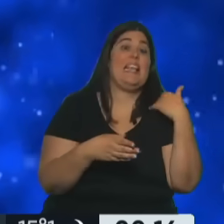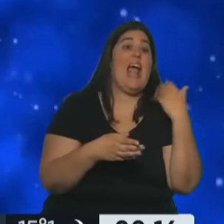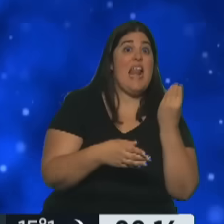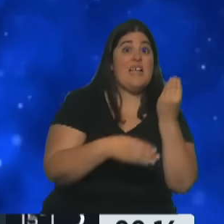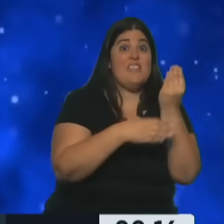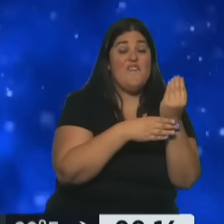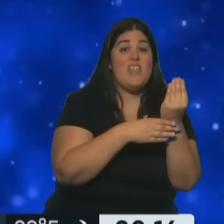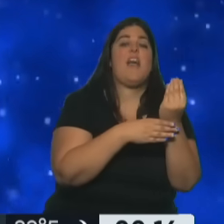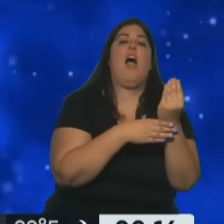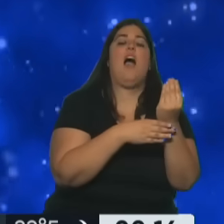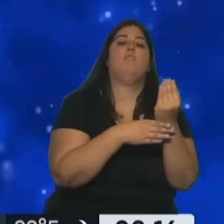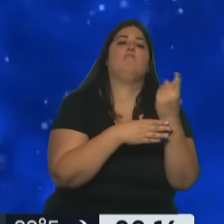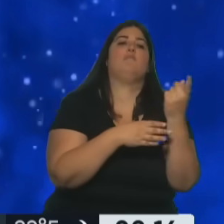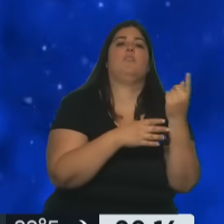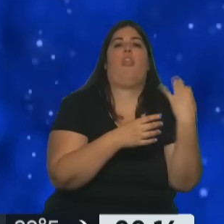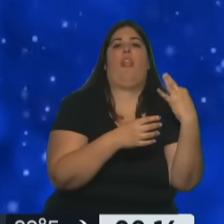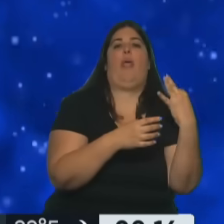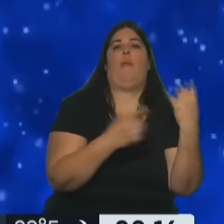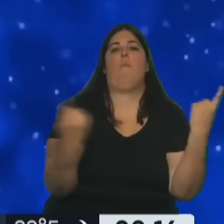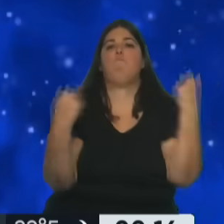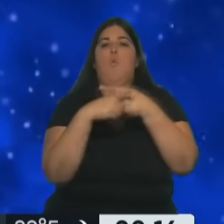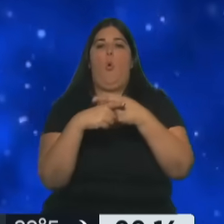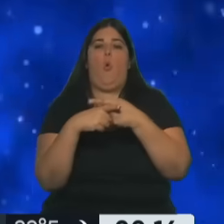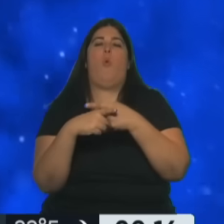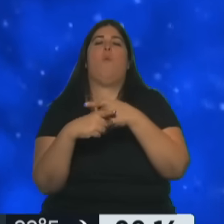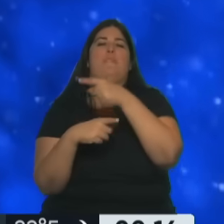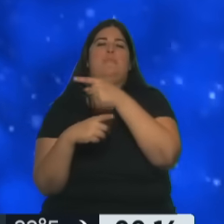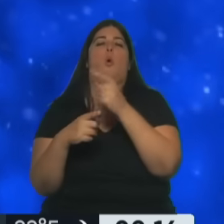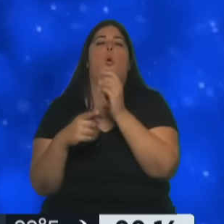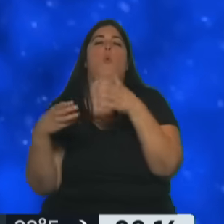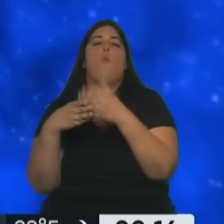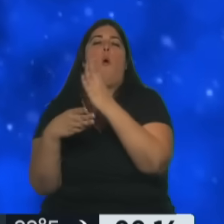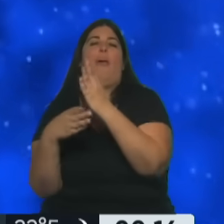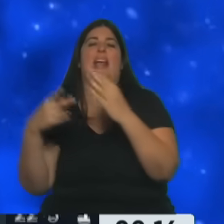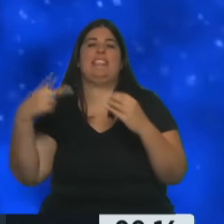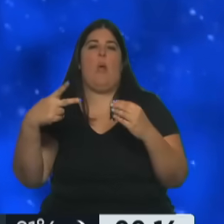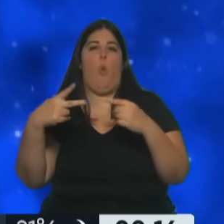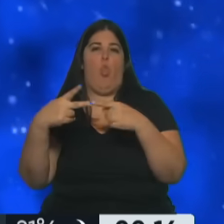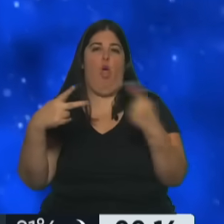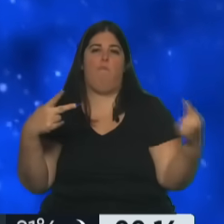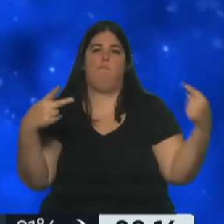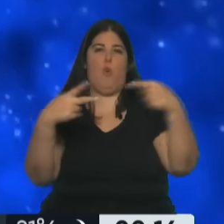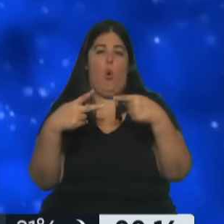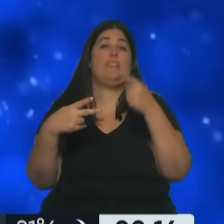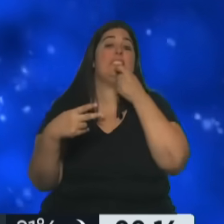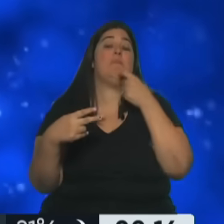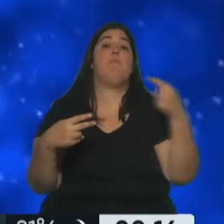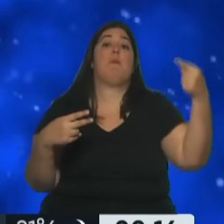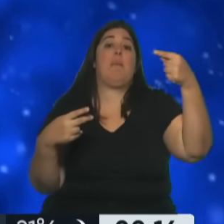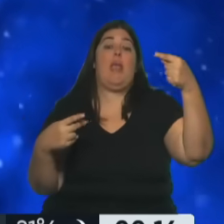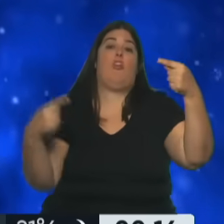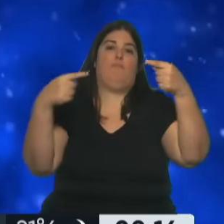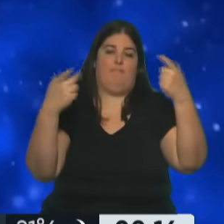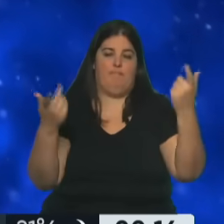clasifican los dos primeros. Tendrá que enfrentar, si es primero, al segundo del grupo B. Y si es segundo, al primero del grupo B.